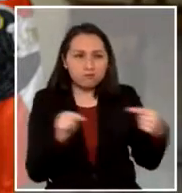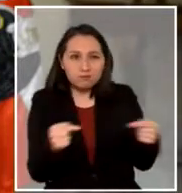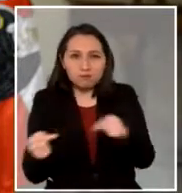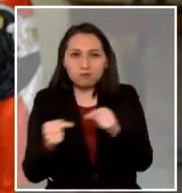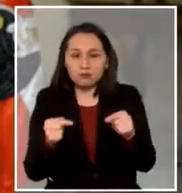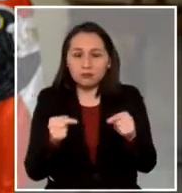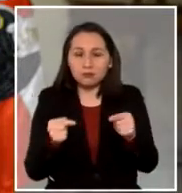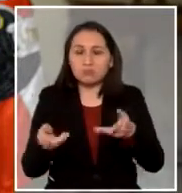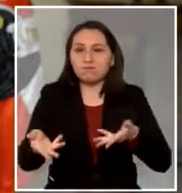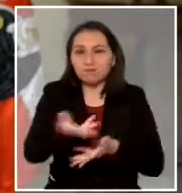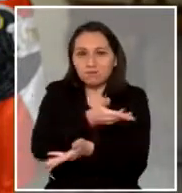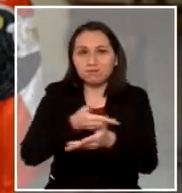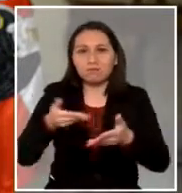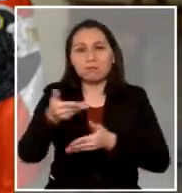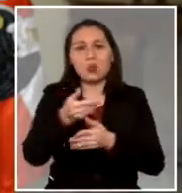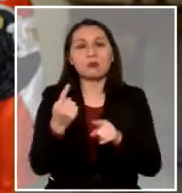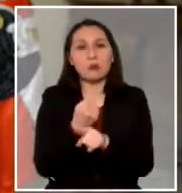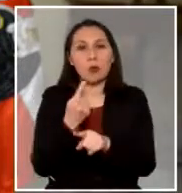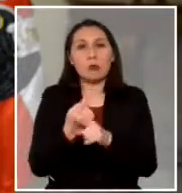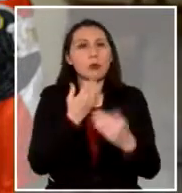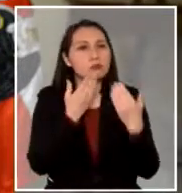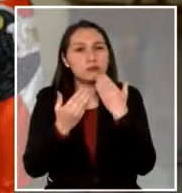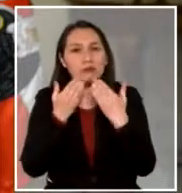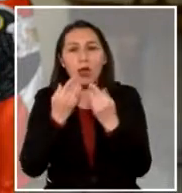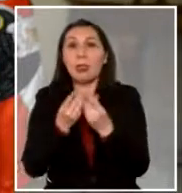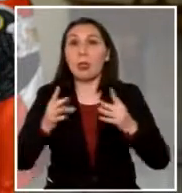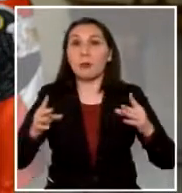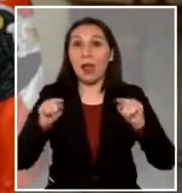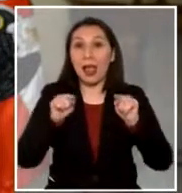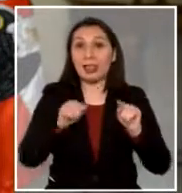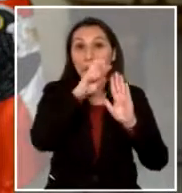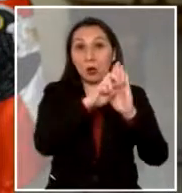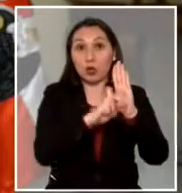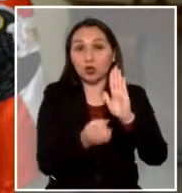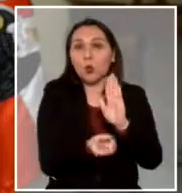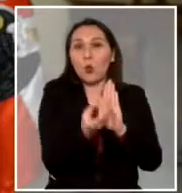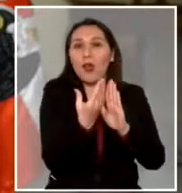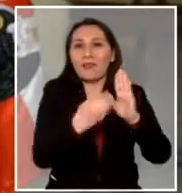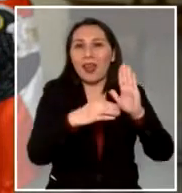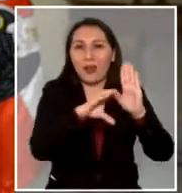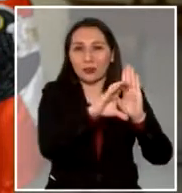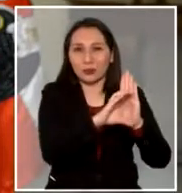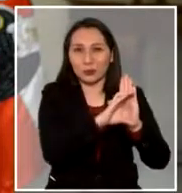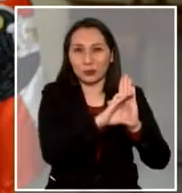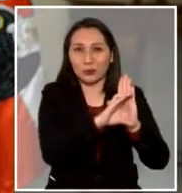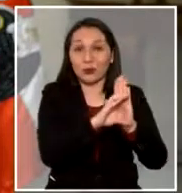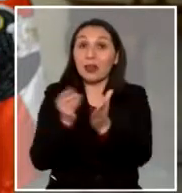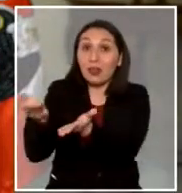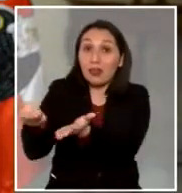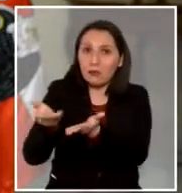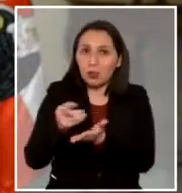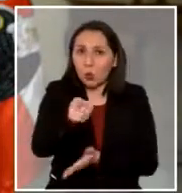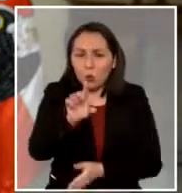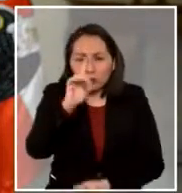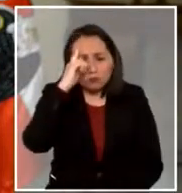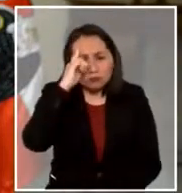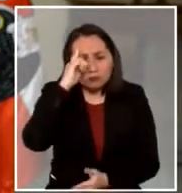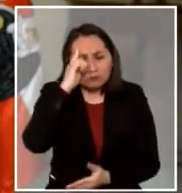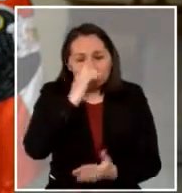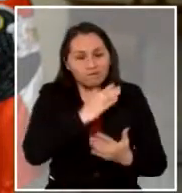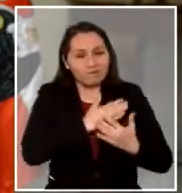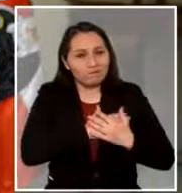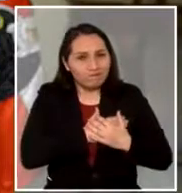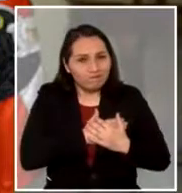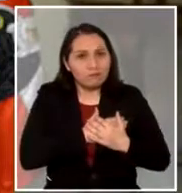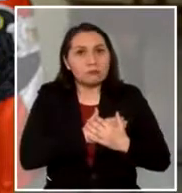y encontrarnos en un diálogo democrático en torno este proyecto de nueva constitución los invito a decidir con el corazón